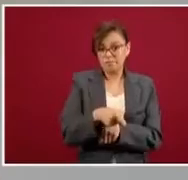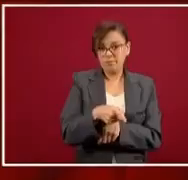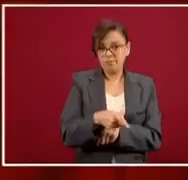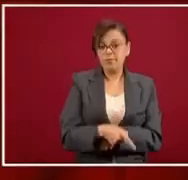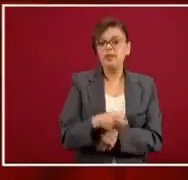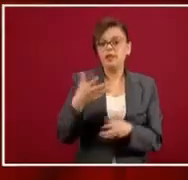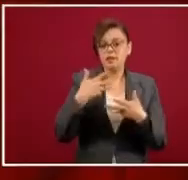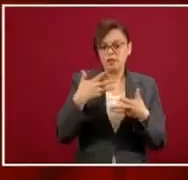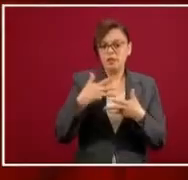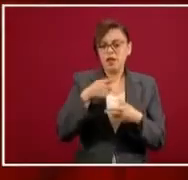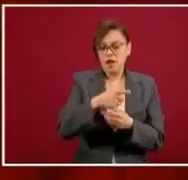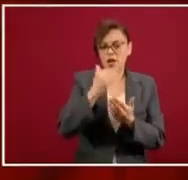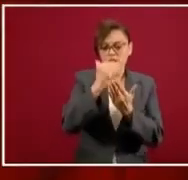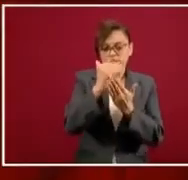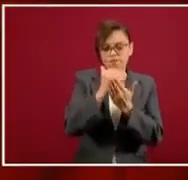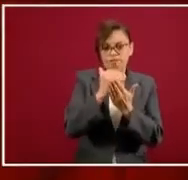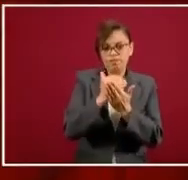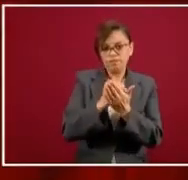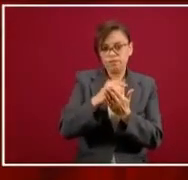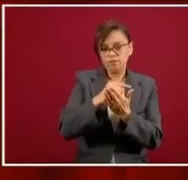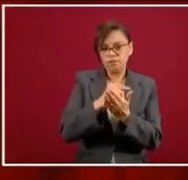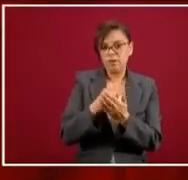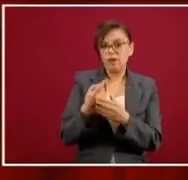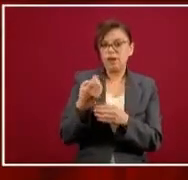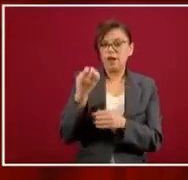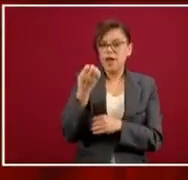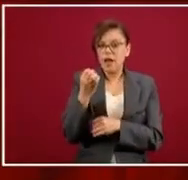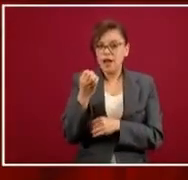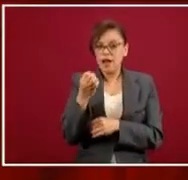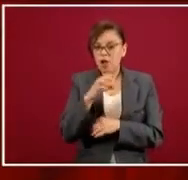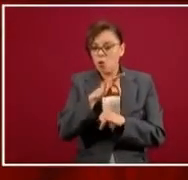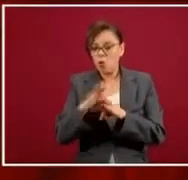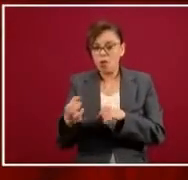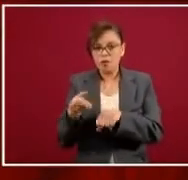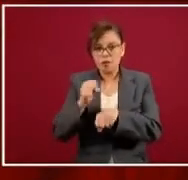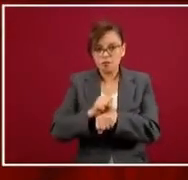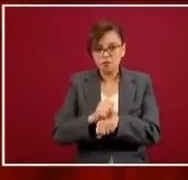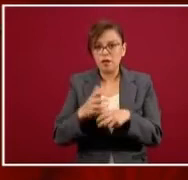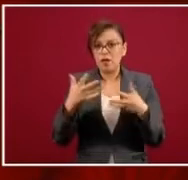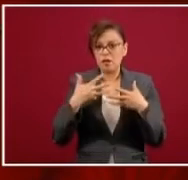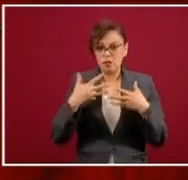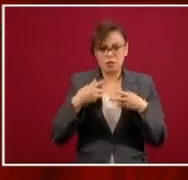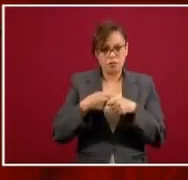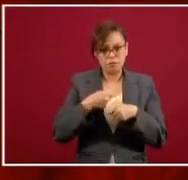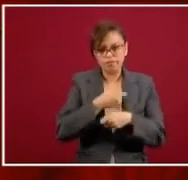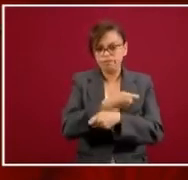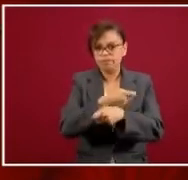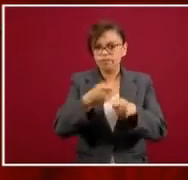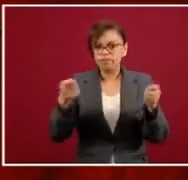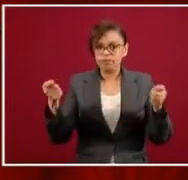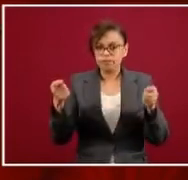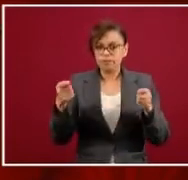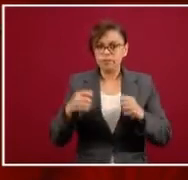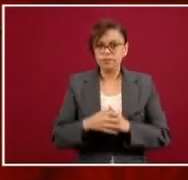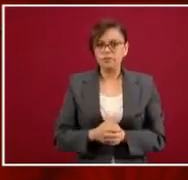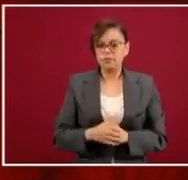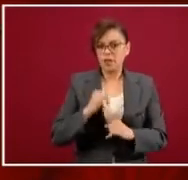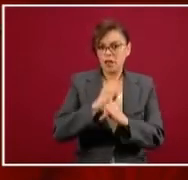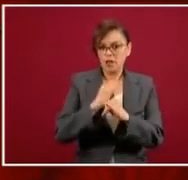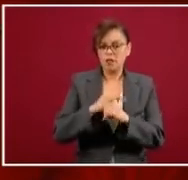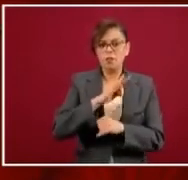publicó desde la última semana de enero, la publicamos, está de acceso público ahí en el micrositio